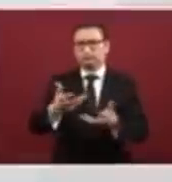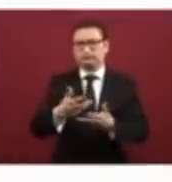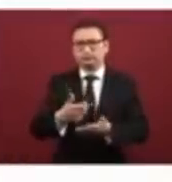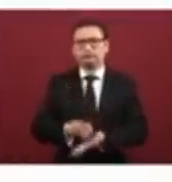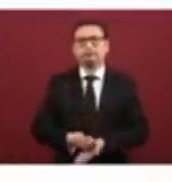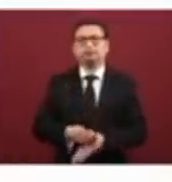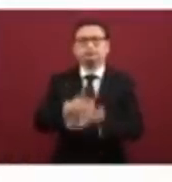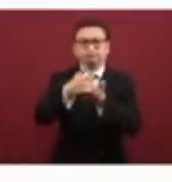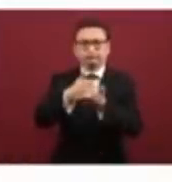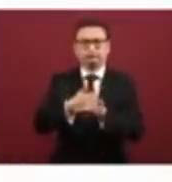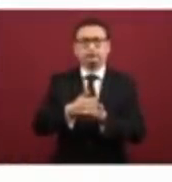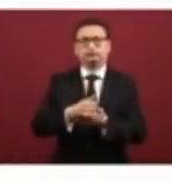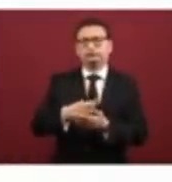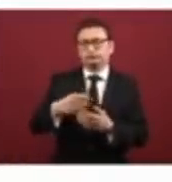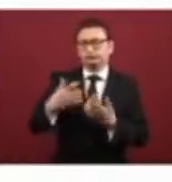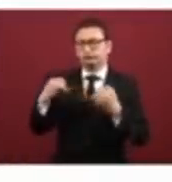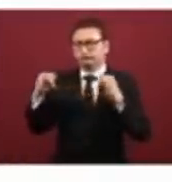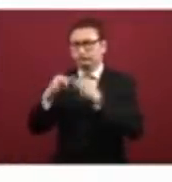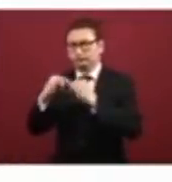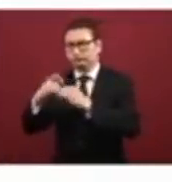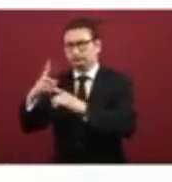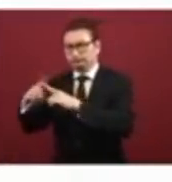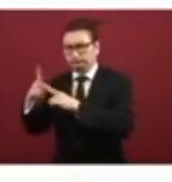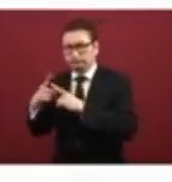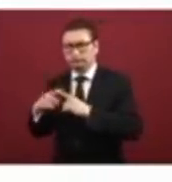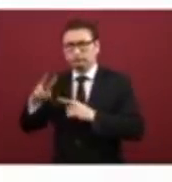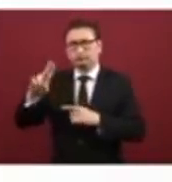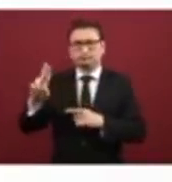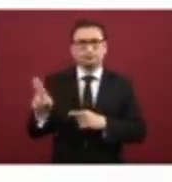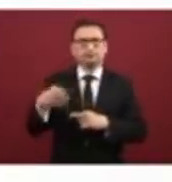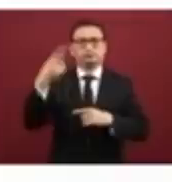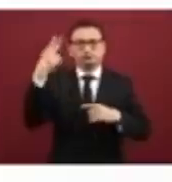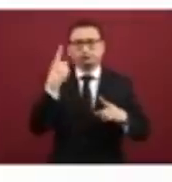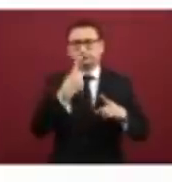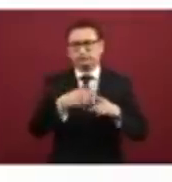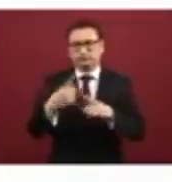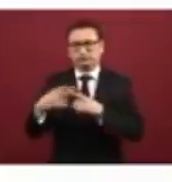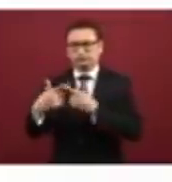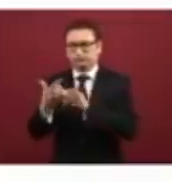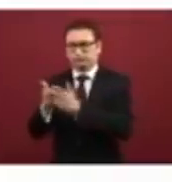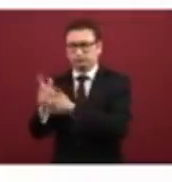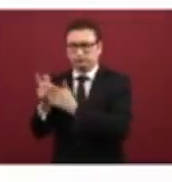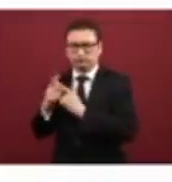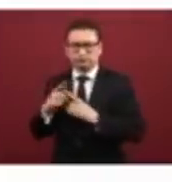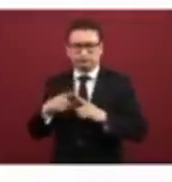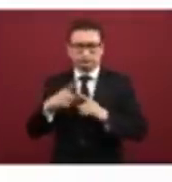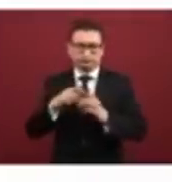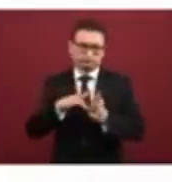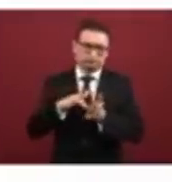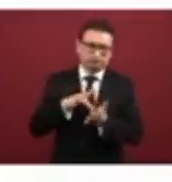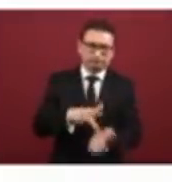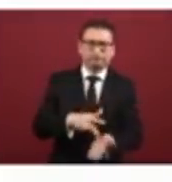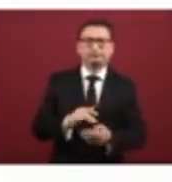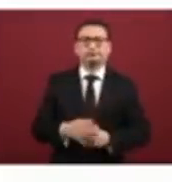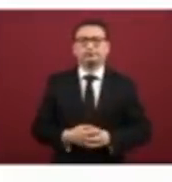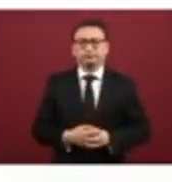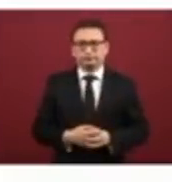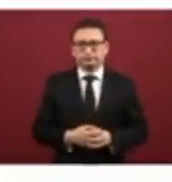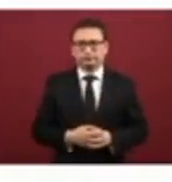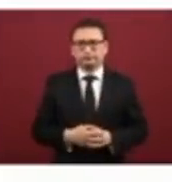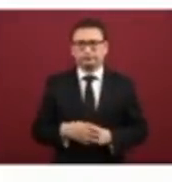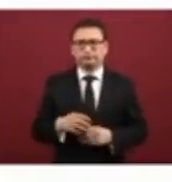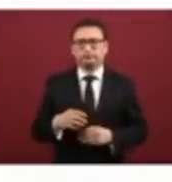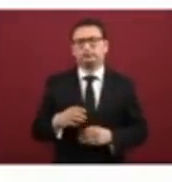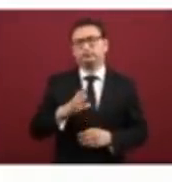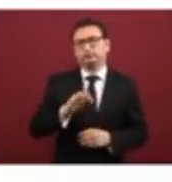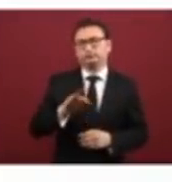diversas instituciones del país, universidades, institutos y diferentes grupos colegiados. Hasta la fecha, la Comisión Federal